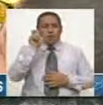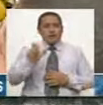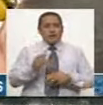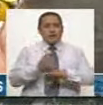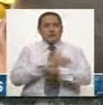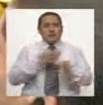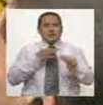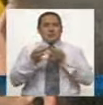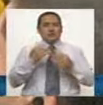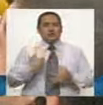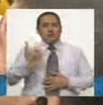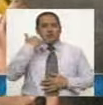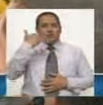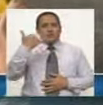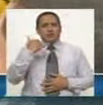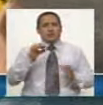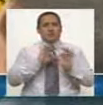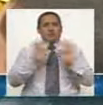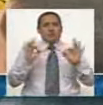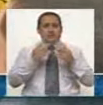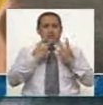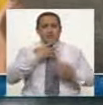¿no es